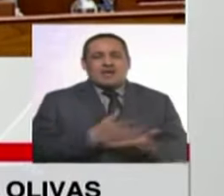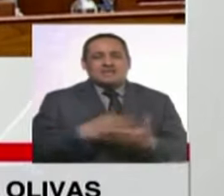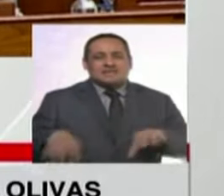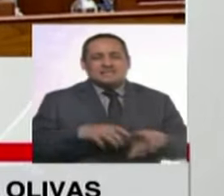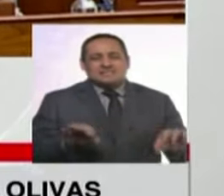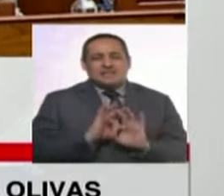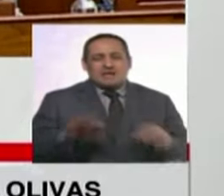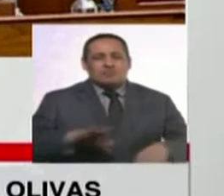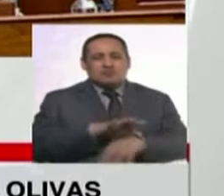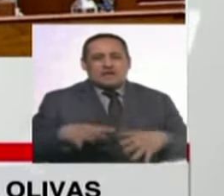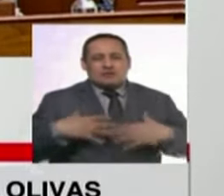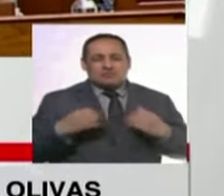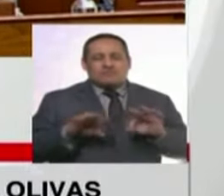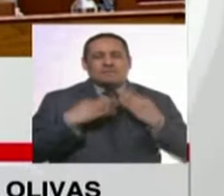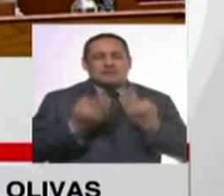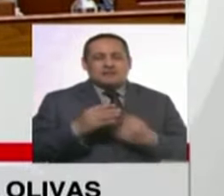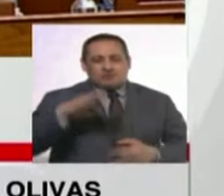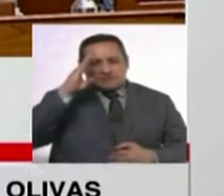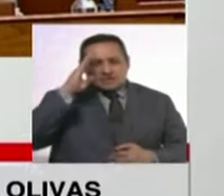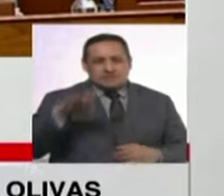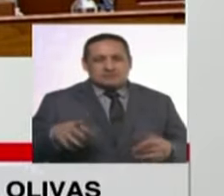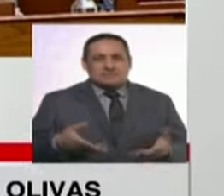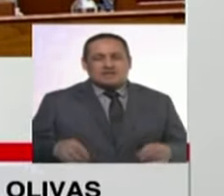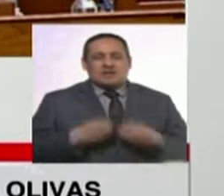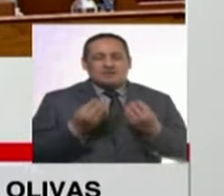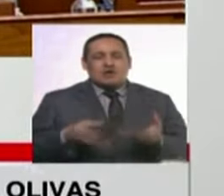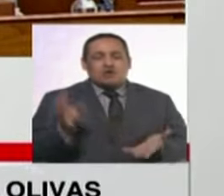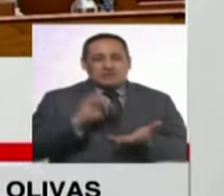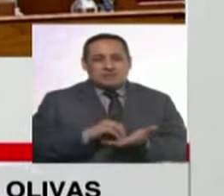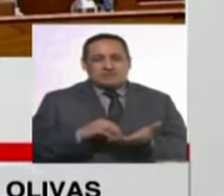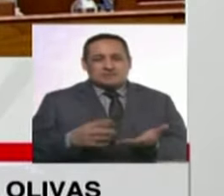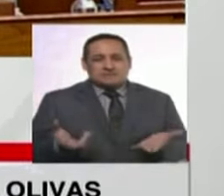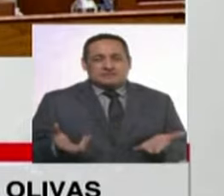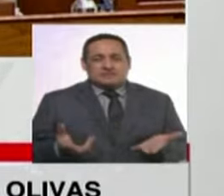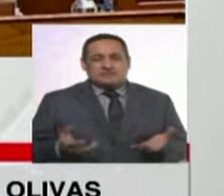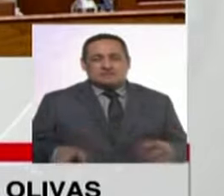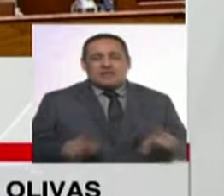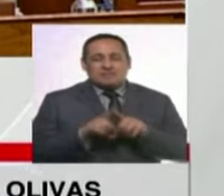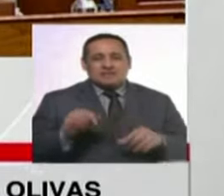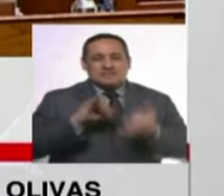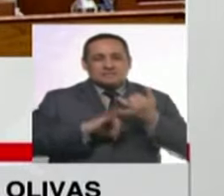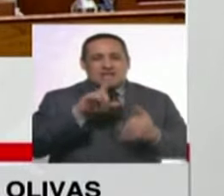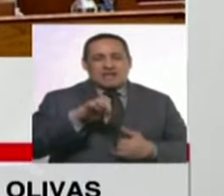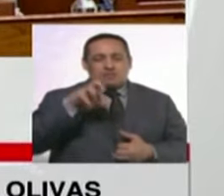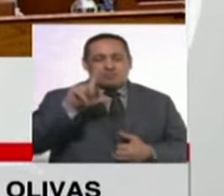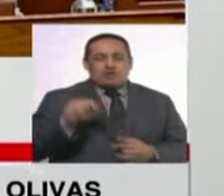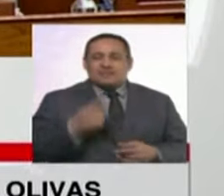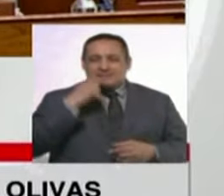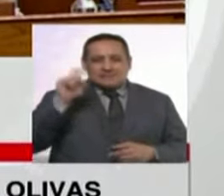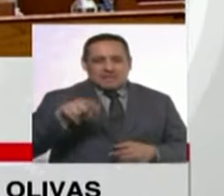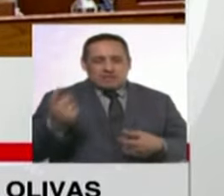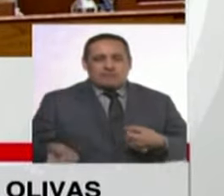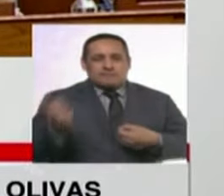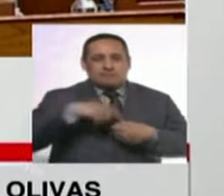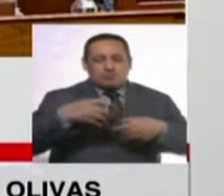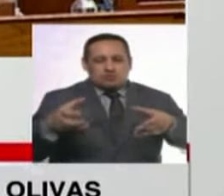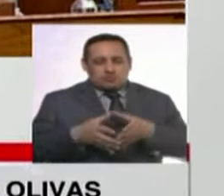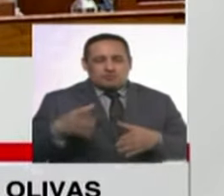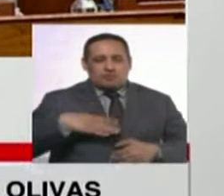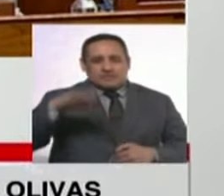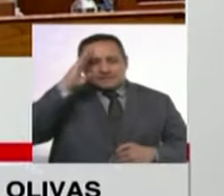nada por la salud de la familia policial entonces una vez más salud debe pertenecer a la institución